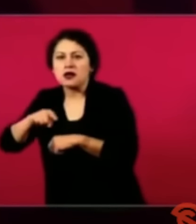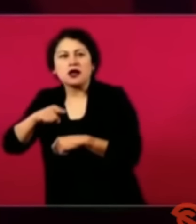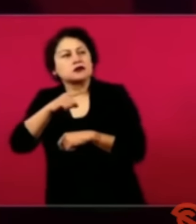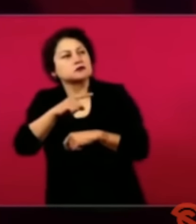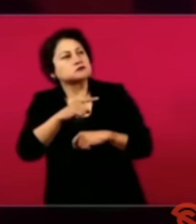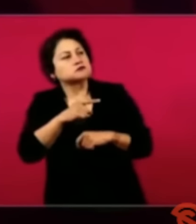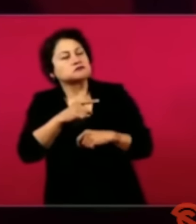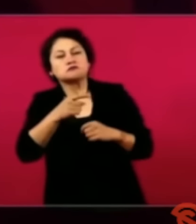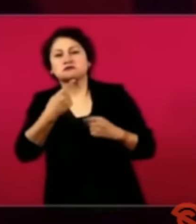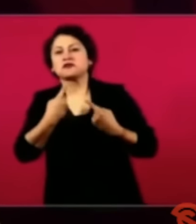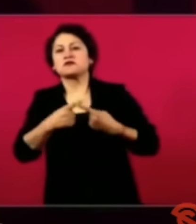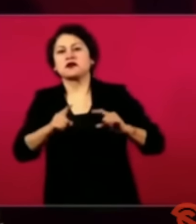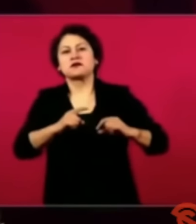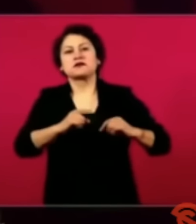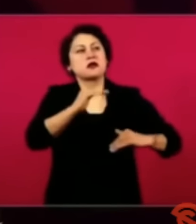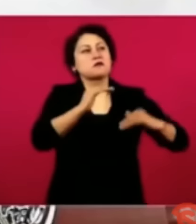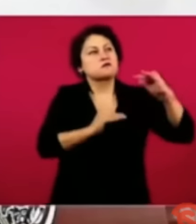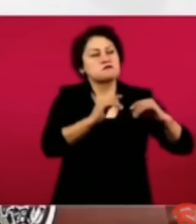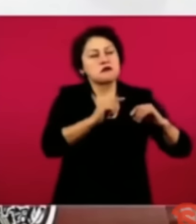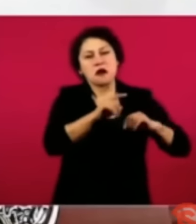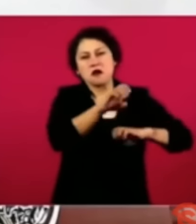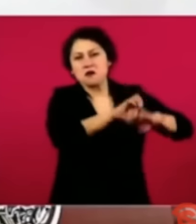Ya lo dije, ni modo.